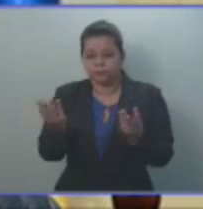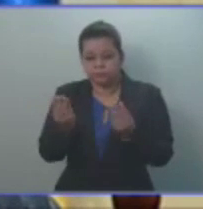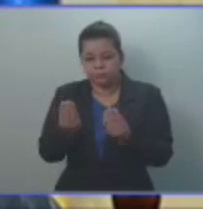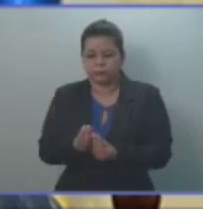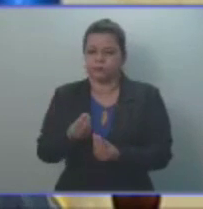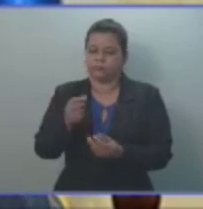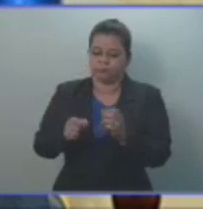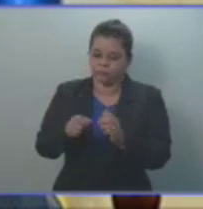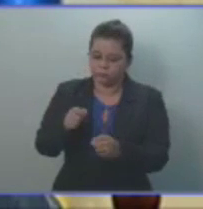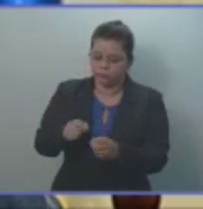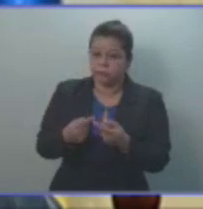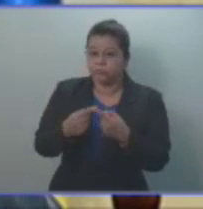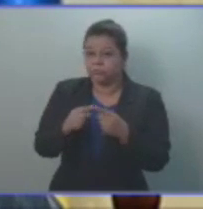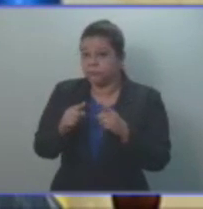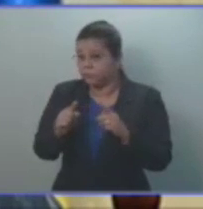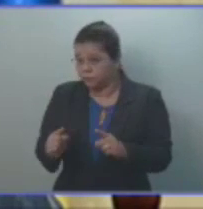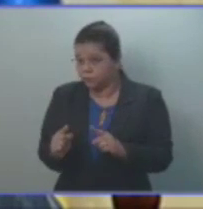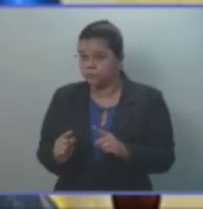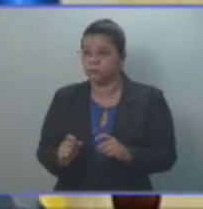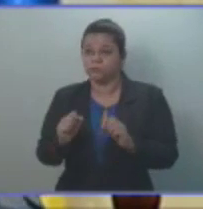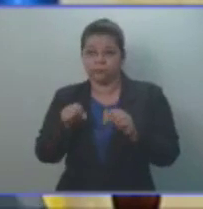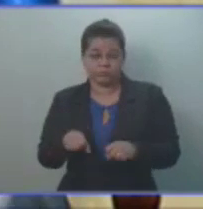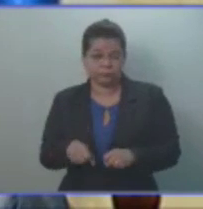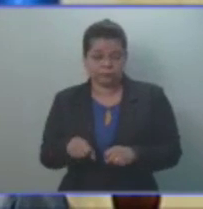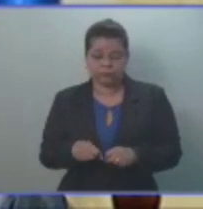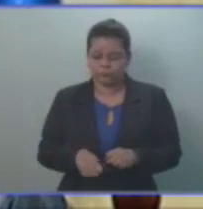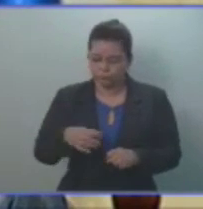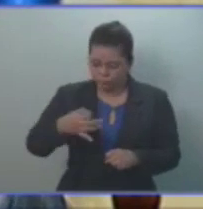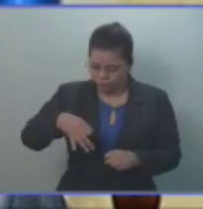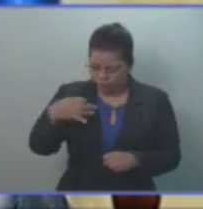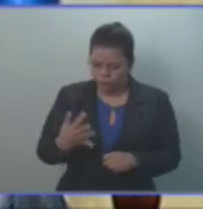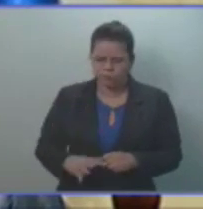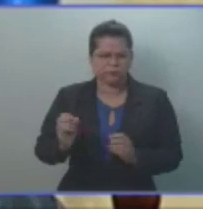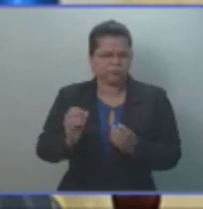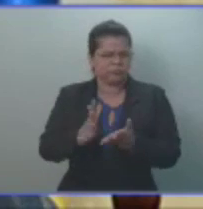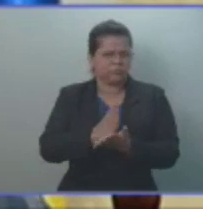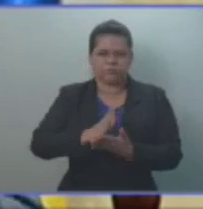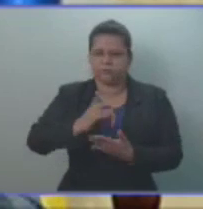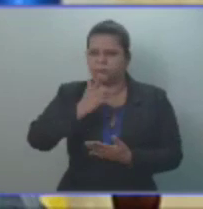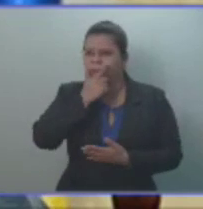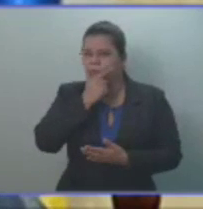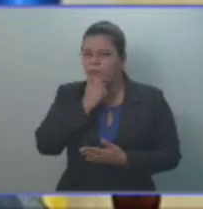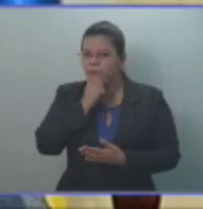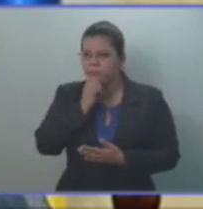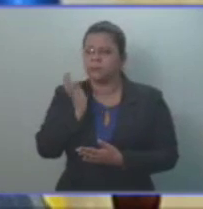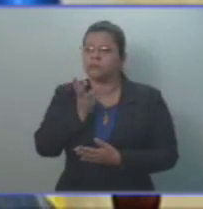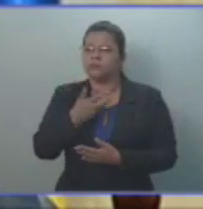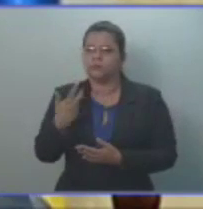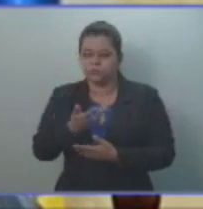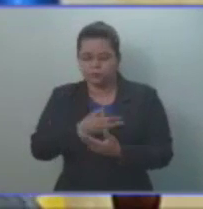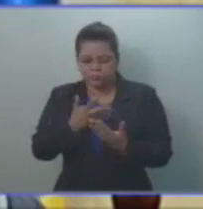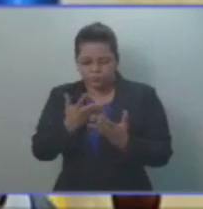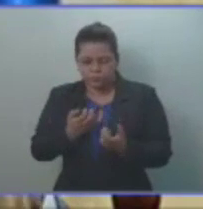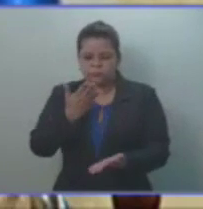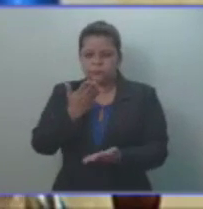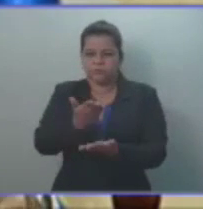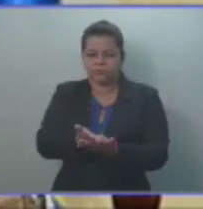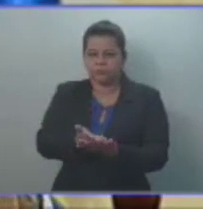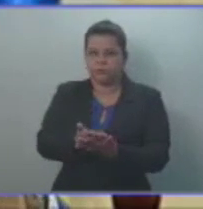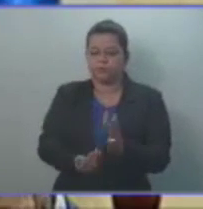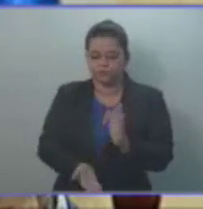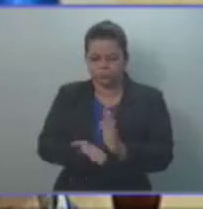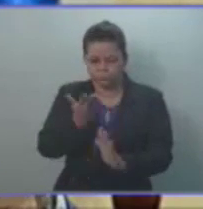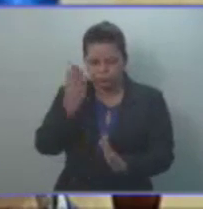agricultores. Pero para reafirmarlo y no dejar ningún espacio de duda, quisiéramos proponer esta adición,